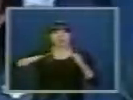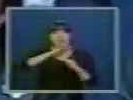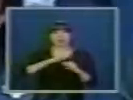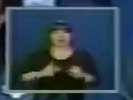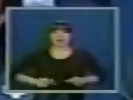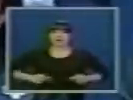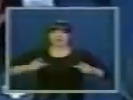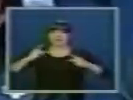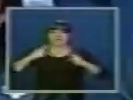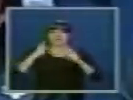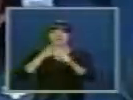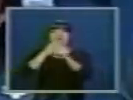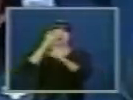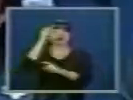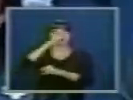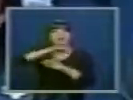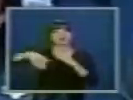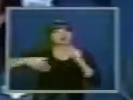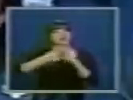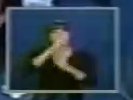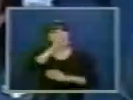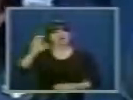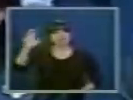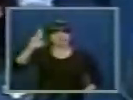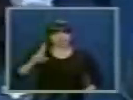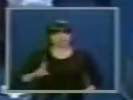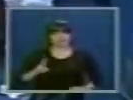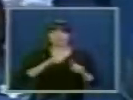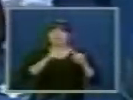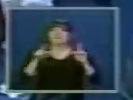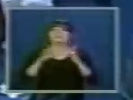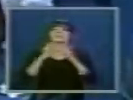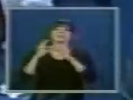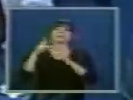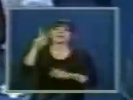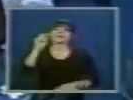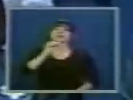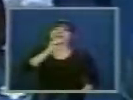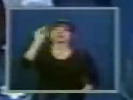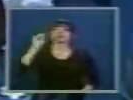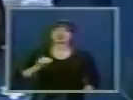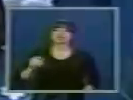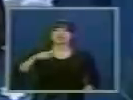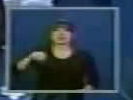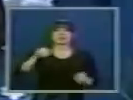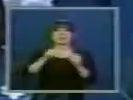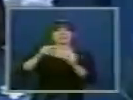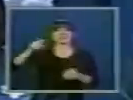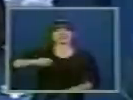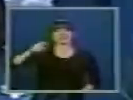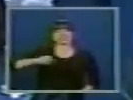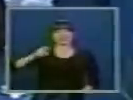vida y destino de todas y todos las costarricenses, pero en particular del 20% más necesitado,